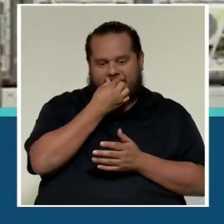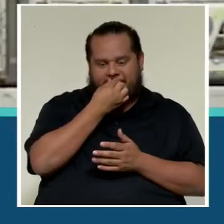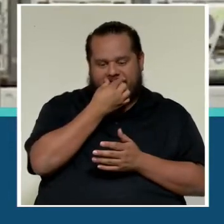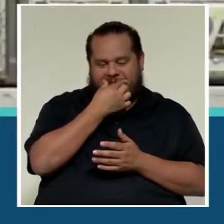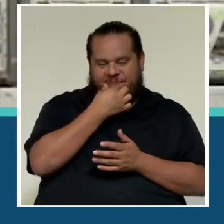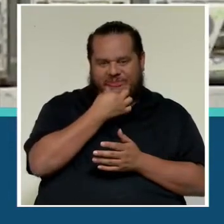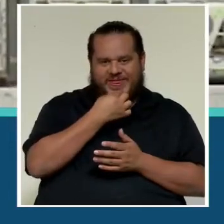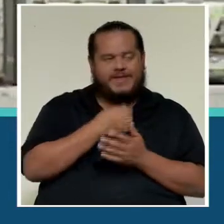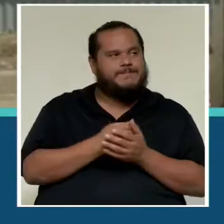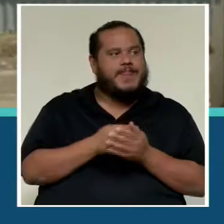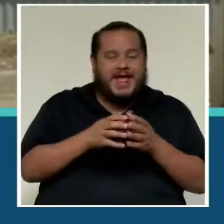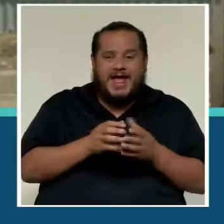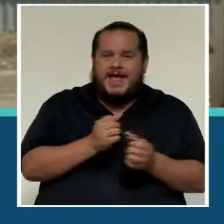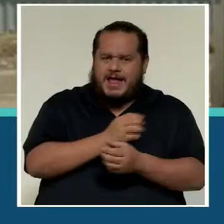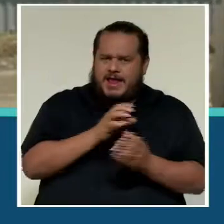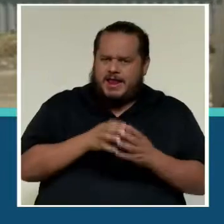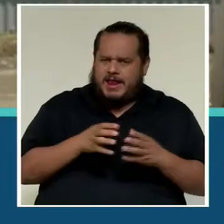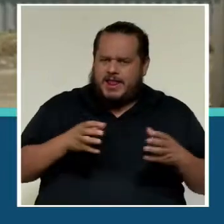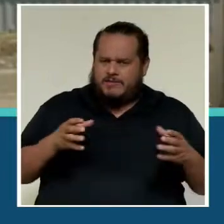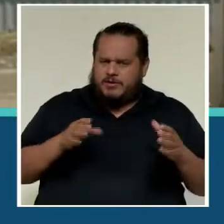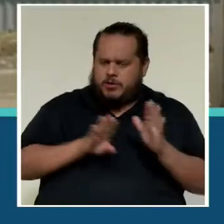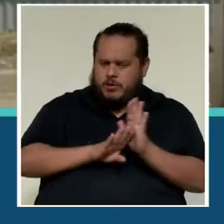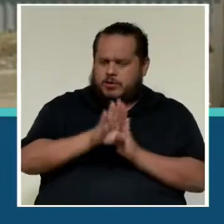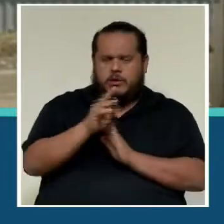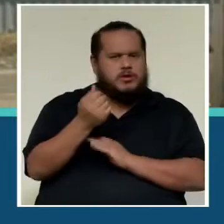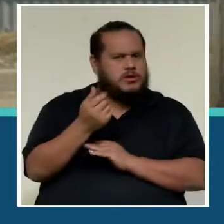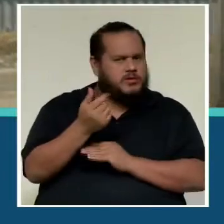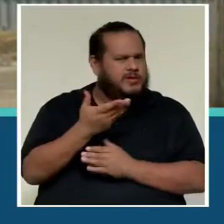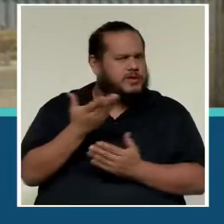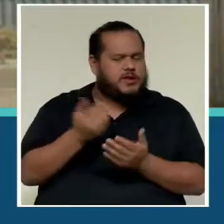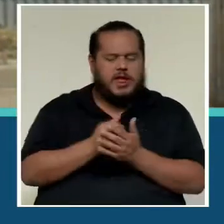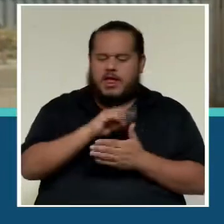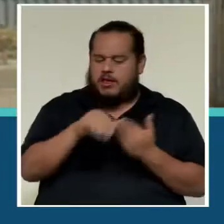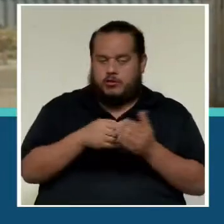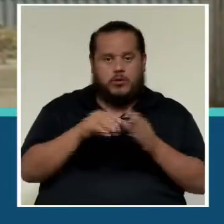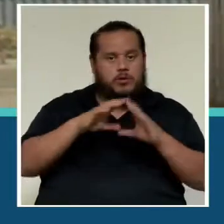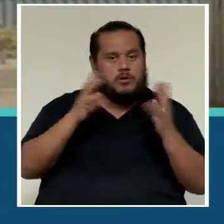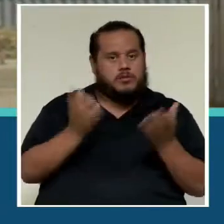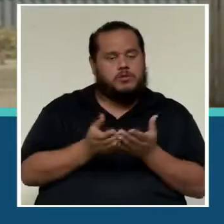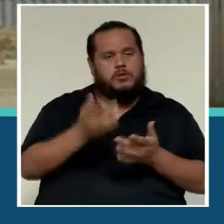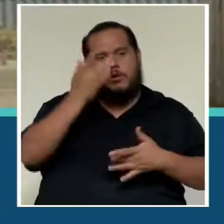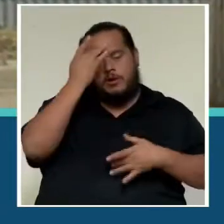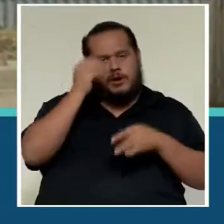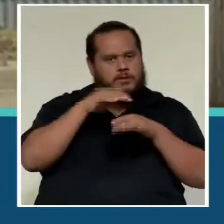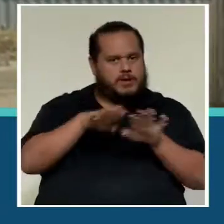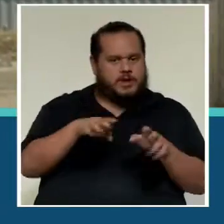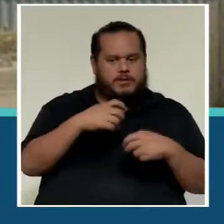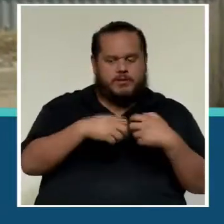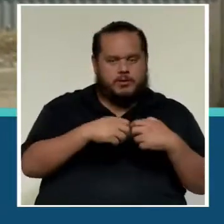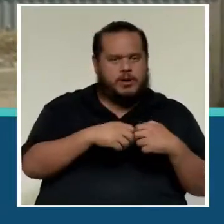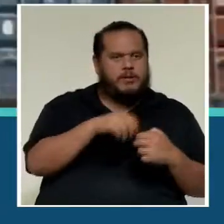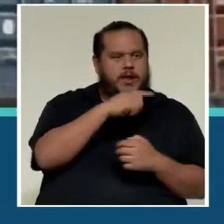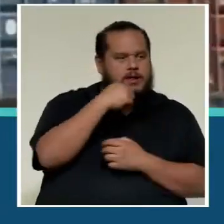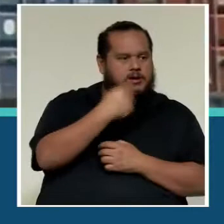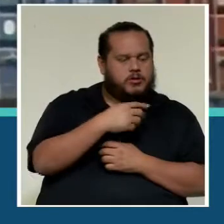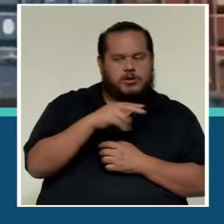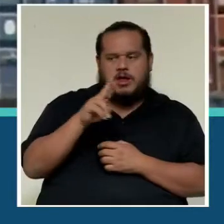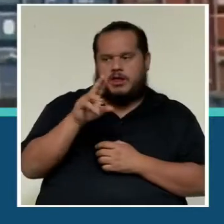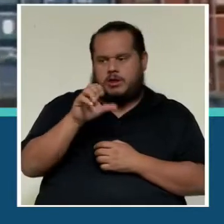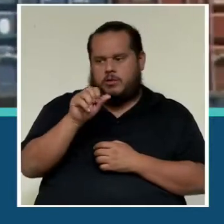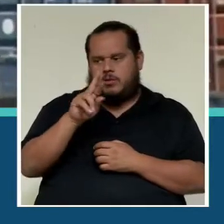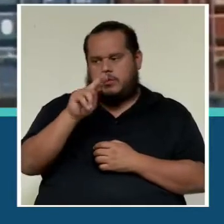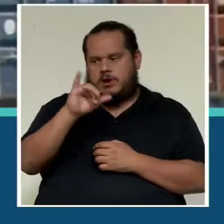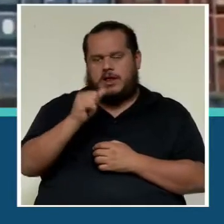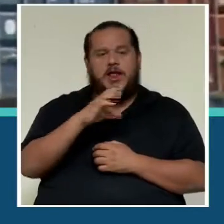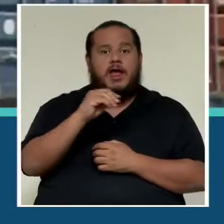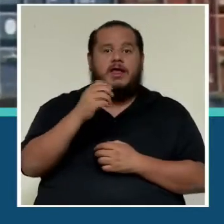La inflación o el aumento de los precios se está percibiendo en todo el mundo. La pandemia, el conflicto entre Rusia y Ucrania, así como la crisis